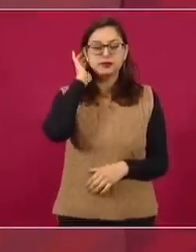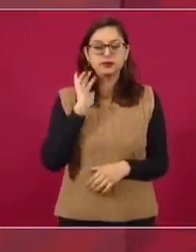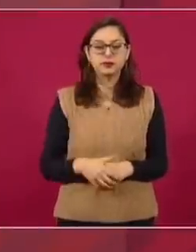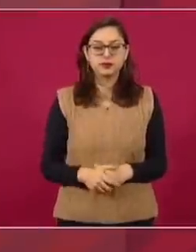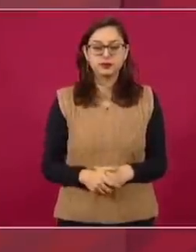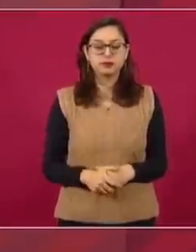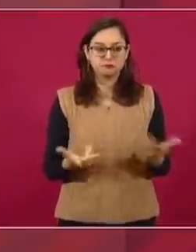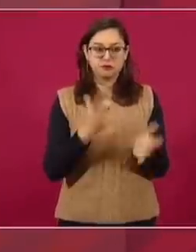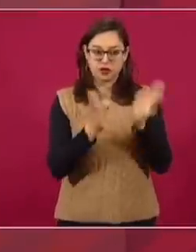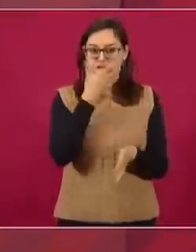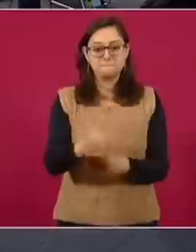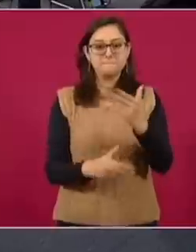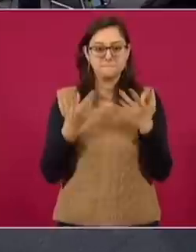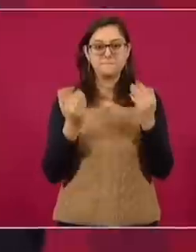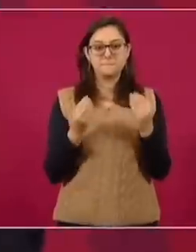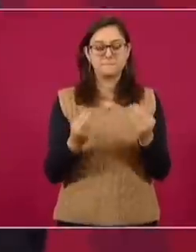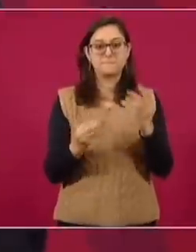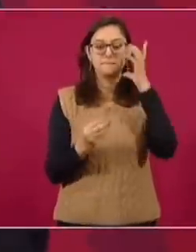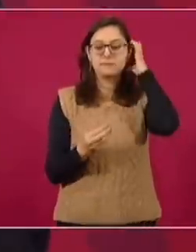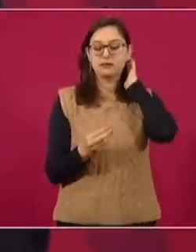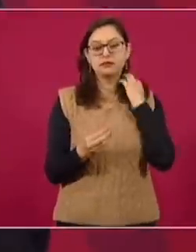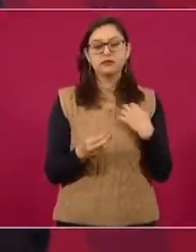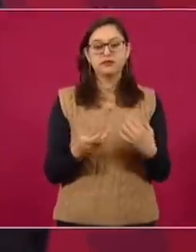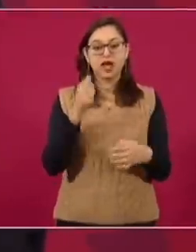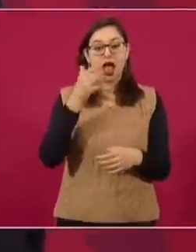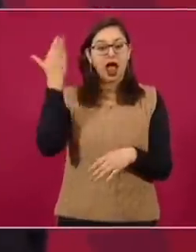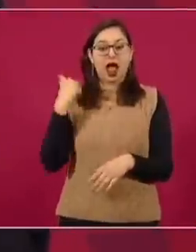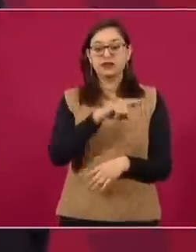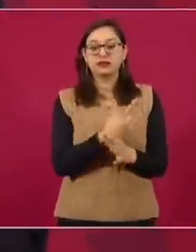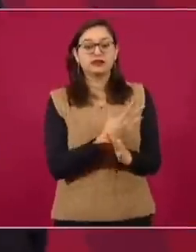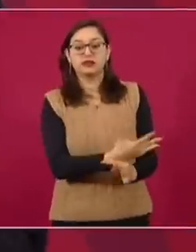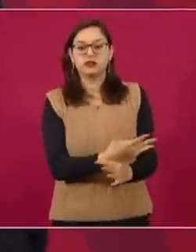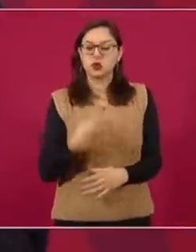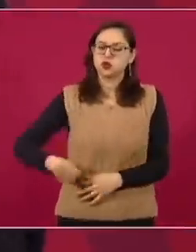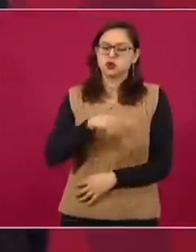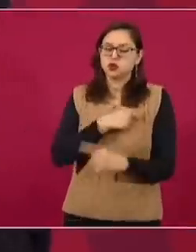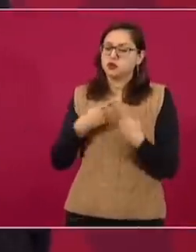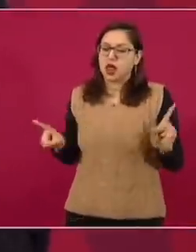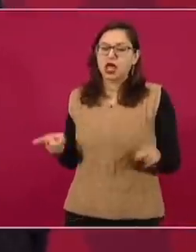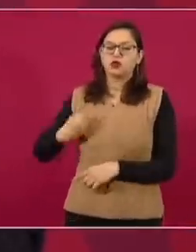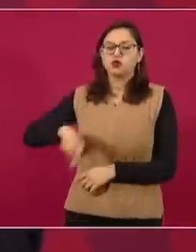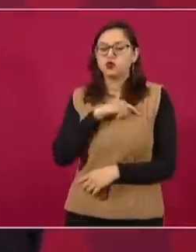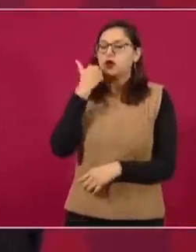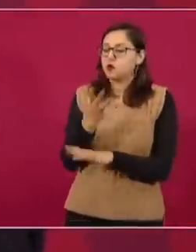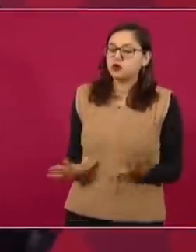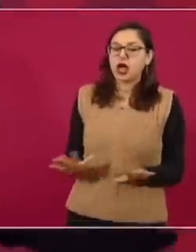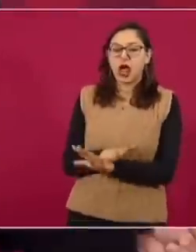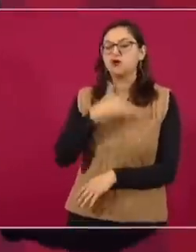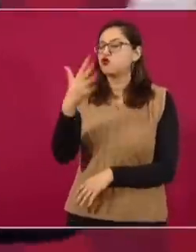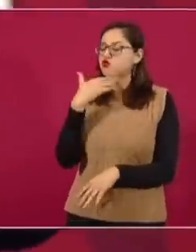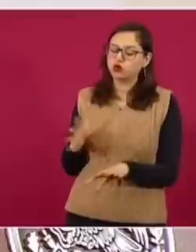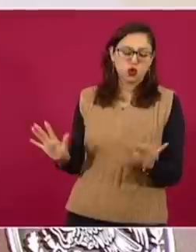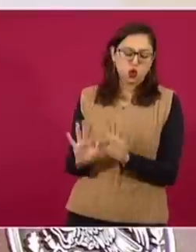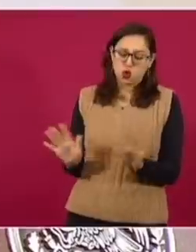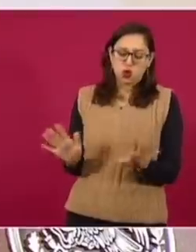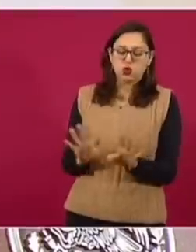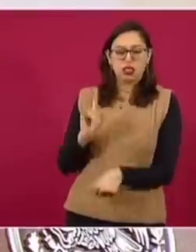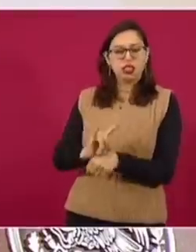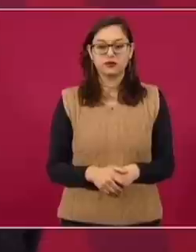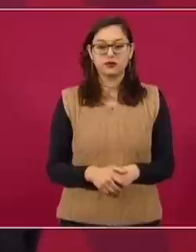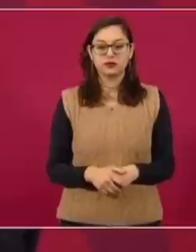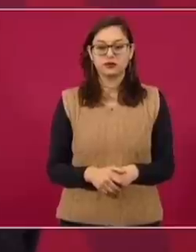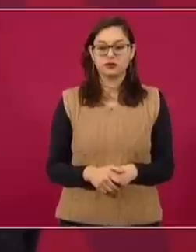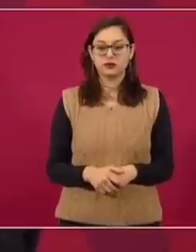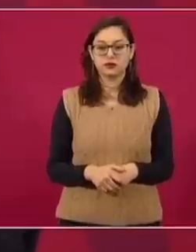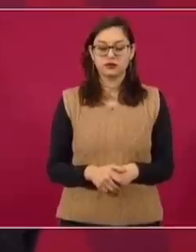se definan. Que antes se engañaban de que estaban por el cambio, de que estaban en contra de la corrupción, y ahora están defendiendo la